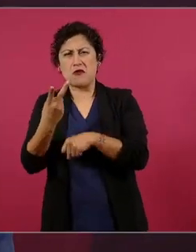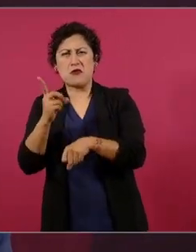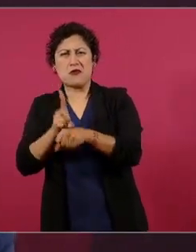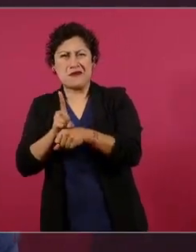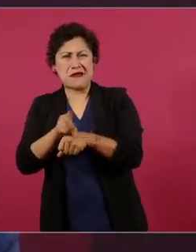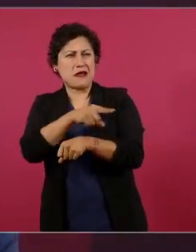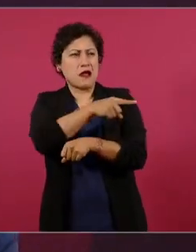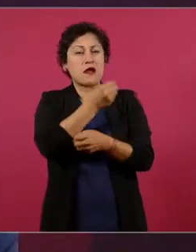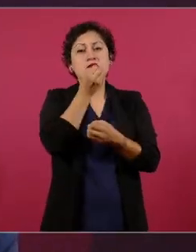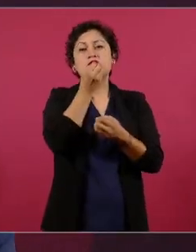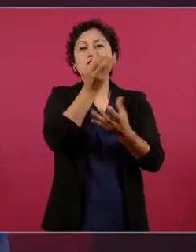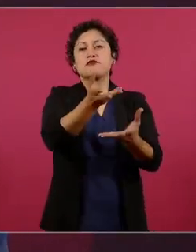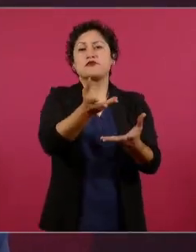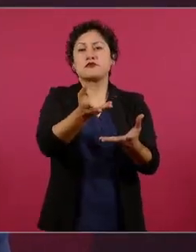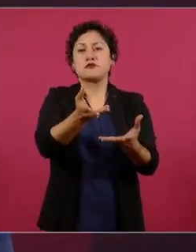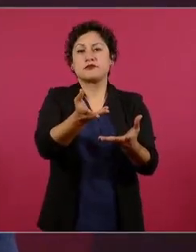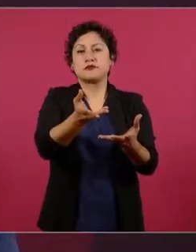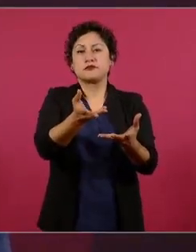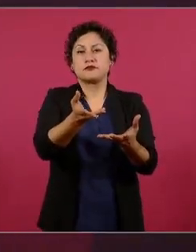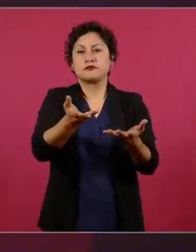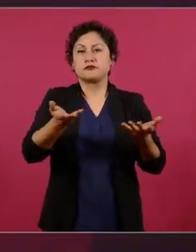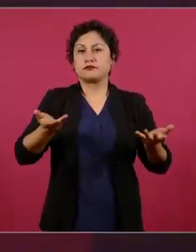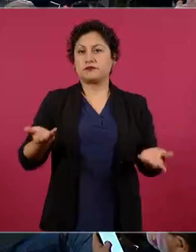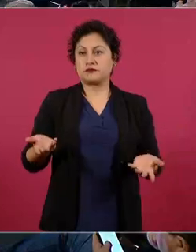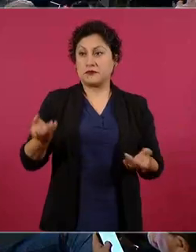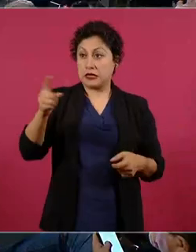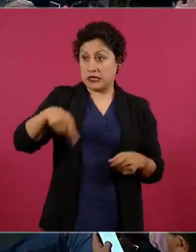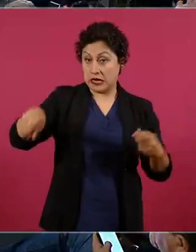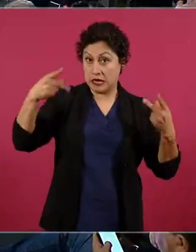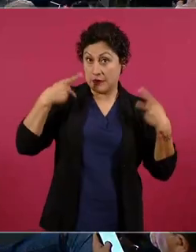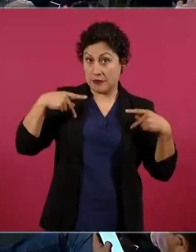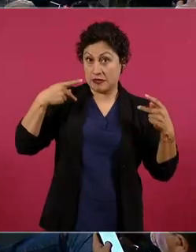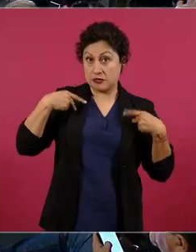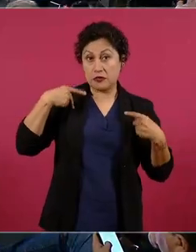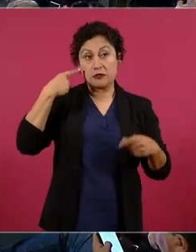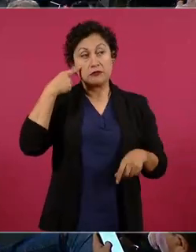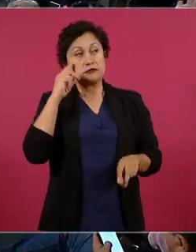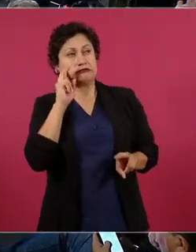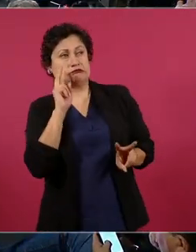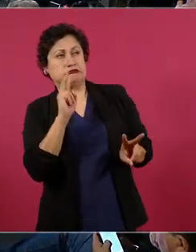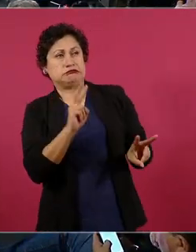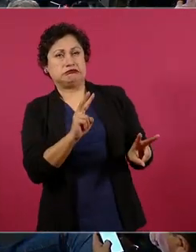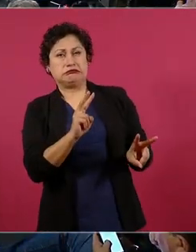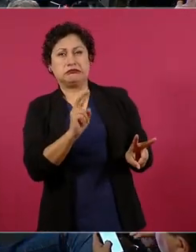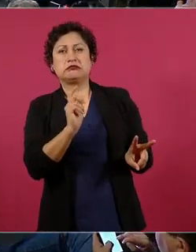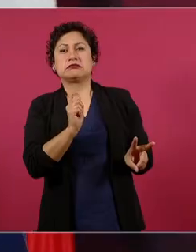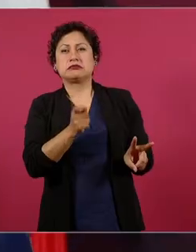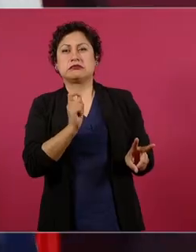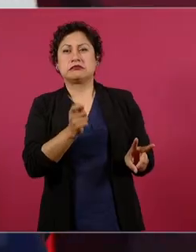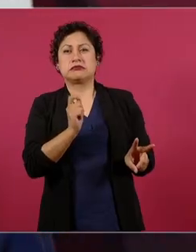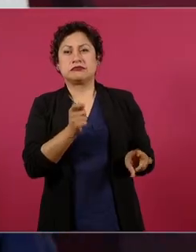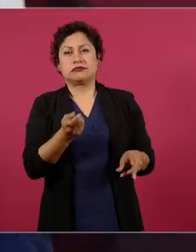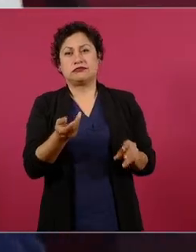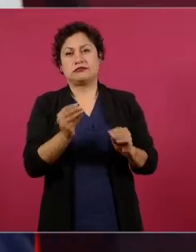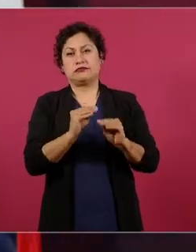O sea, ¿qué imaginó la gente? Pues que estos iban a engañar,